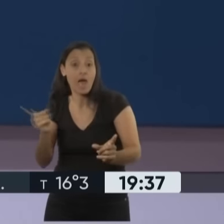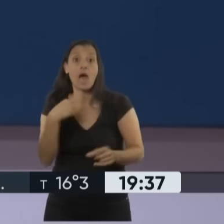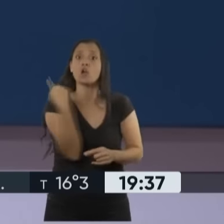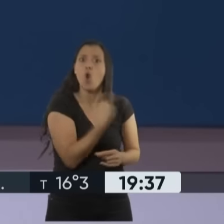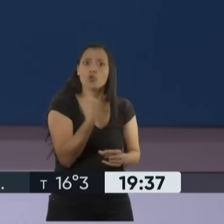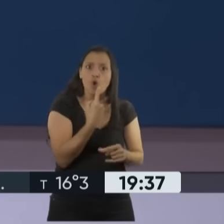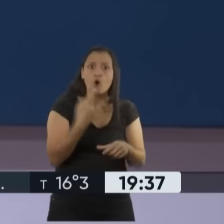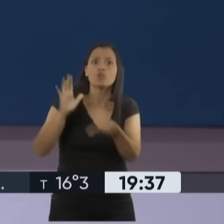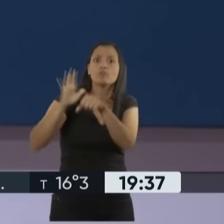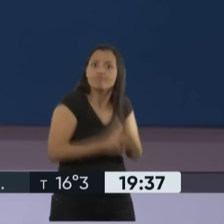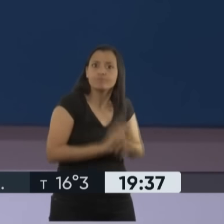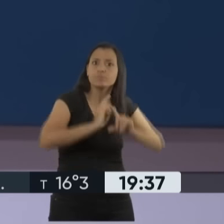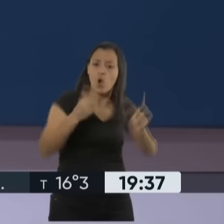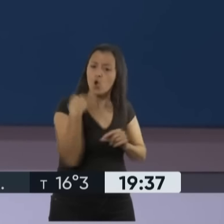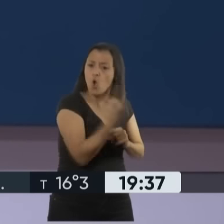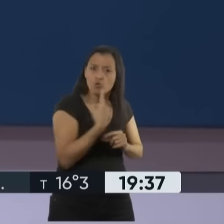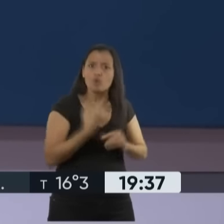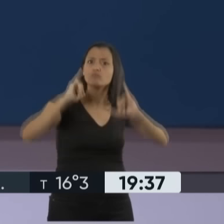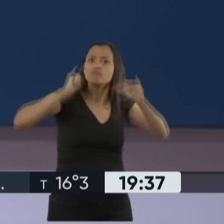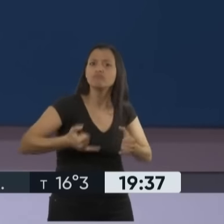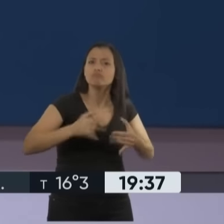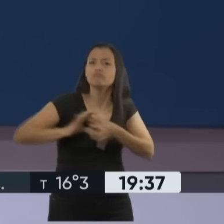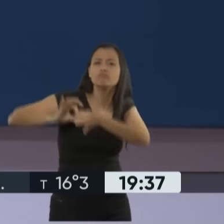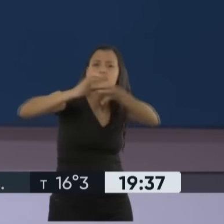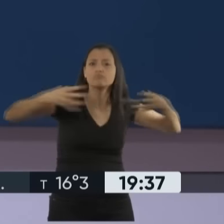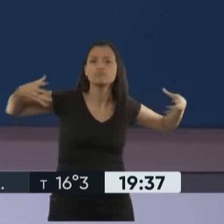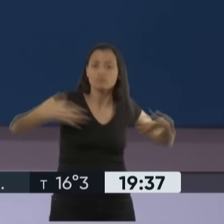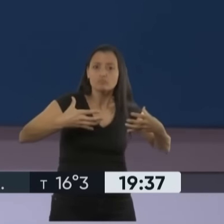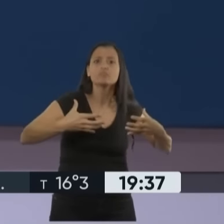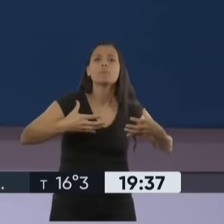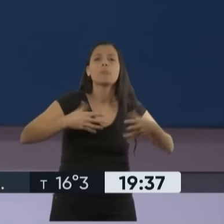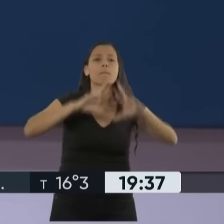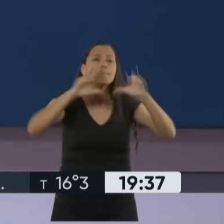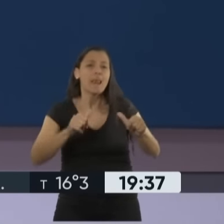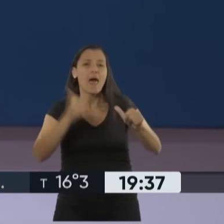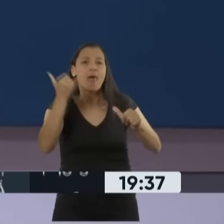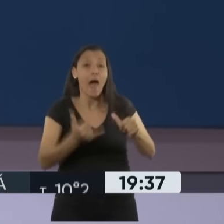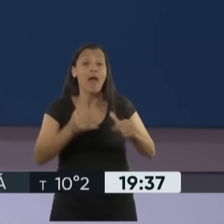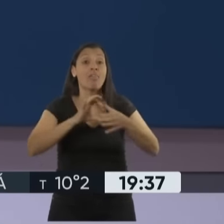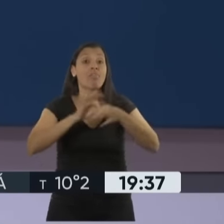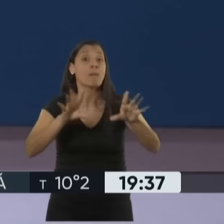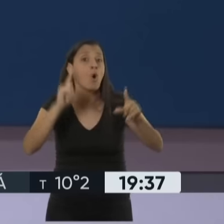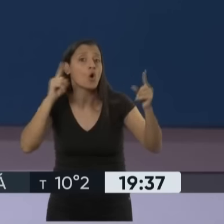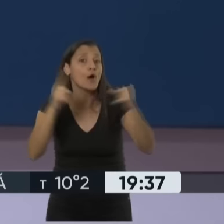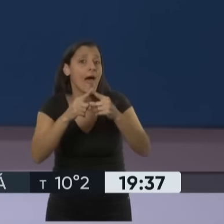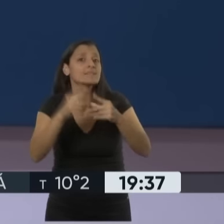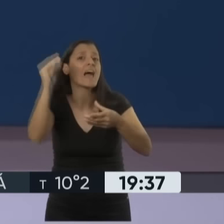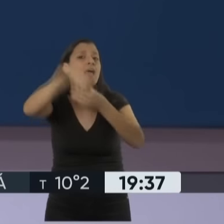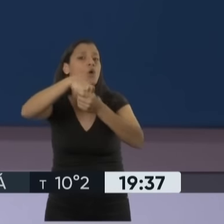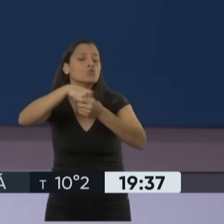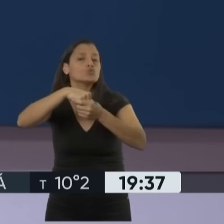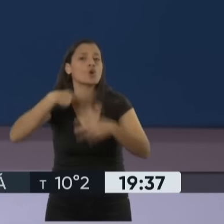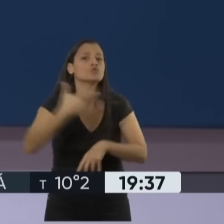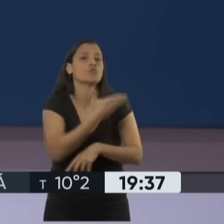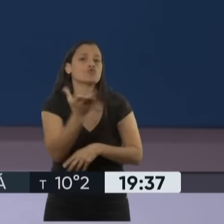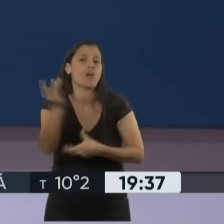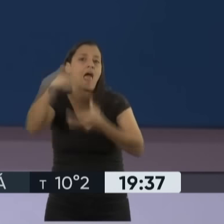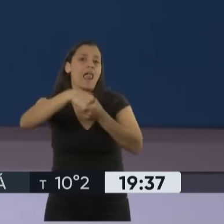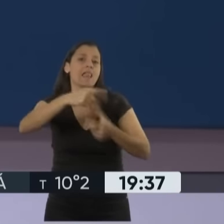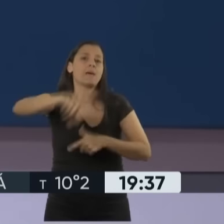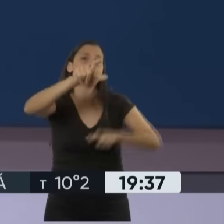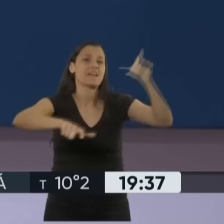dominados por la polis polarización unidos por la democracia con inclusión social o